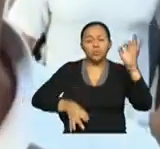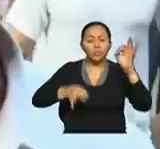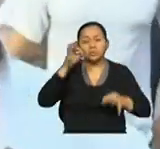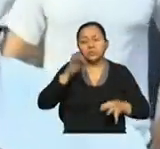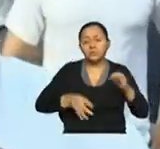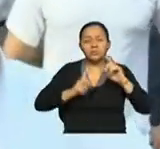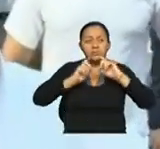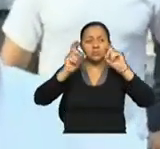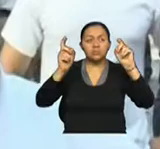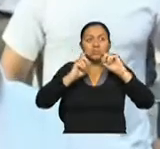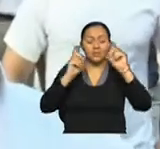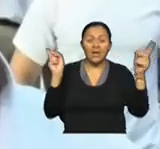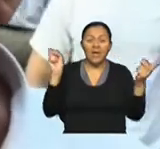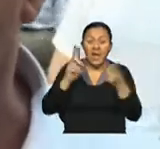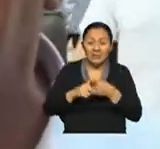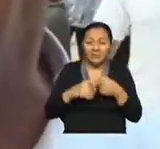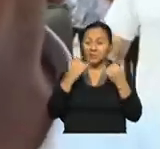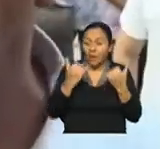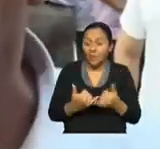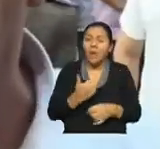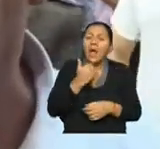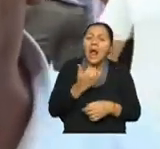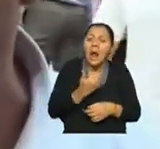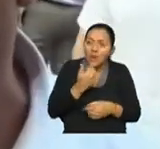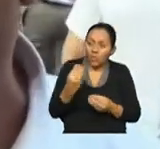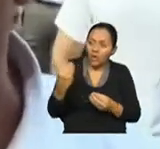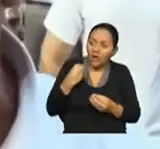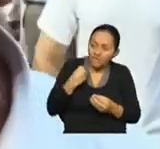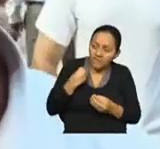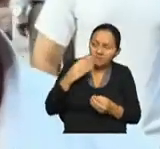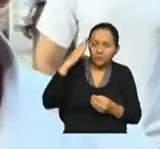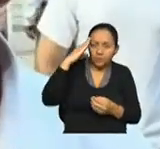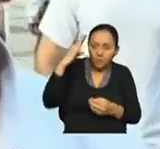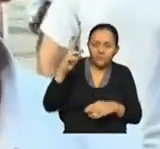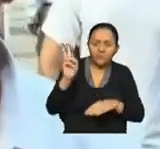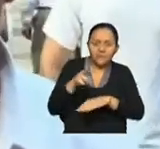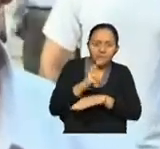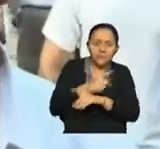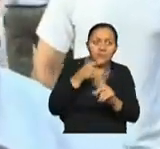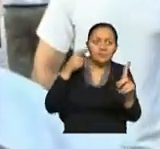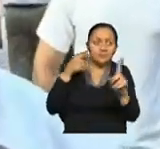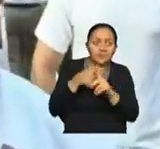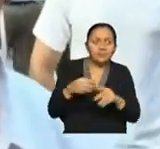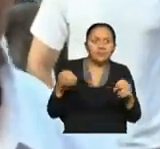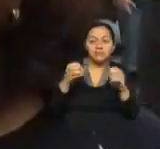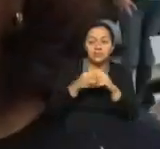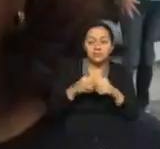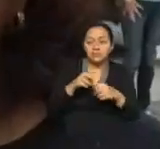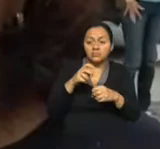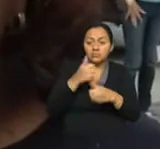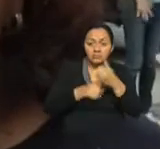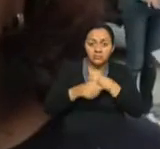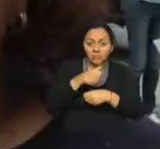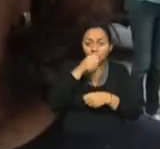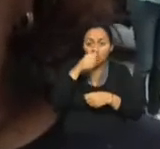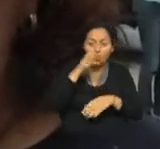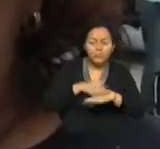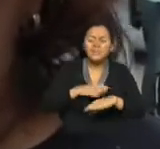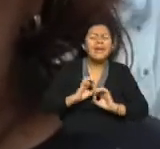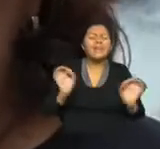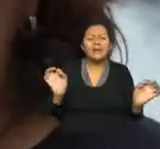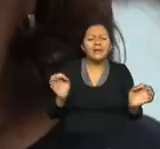No vemos hasta ahorita ningún elemento que nos permita pensar que se va a aclarar el crimen, al contrario. Poca voluntad